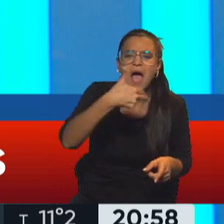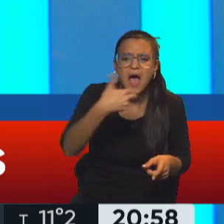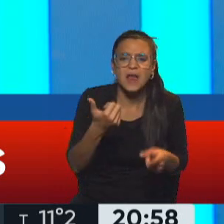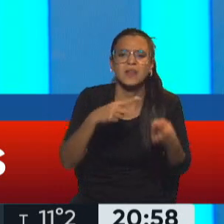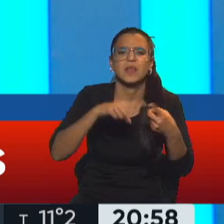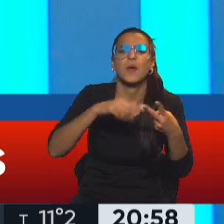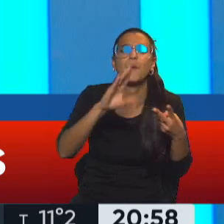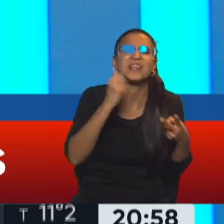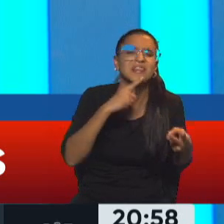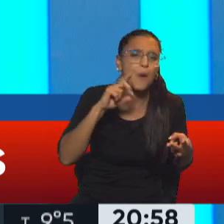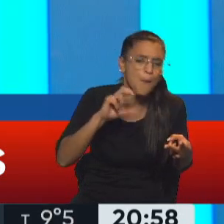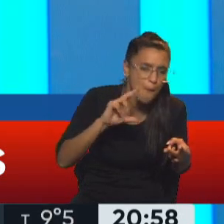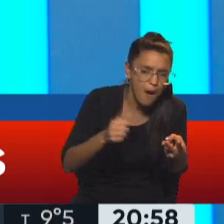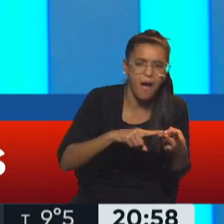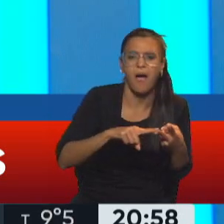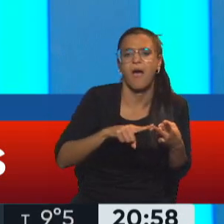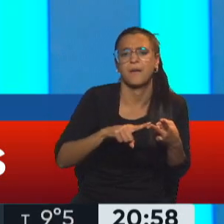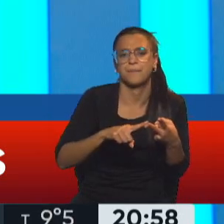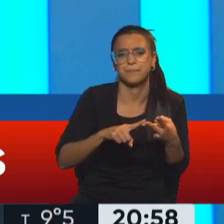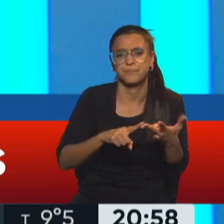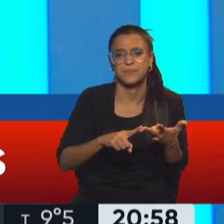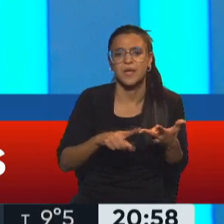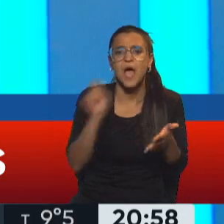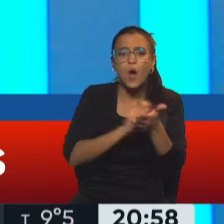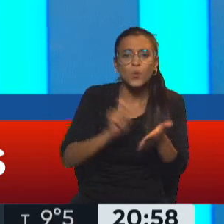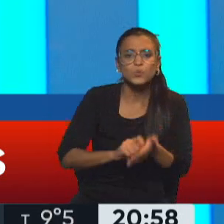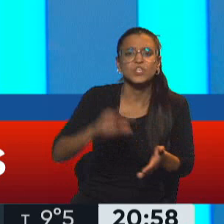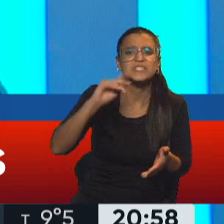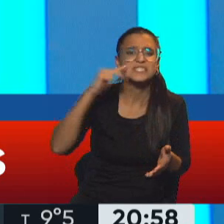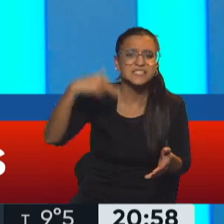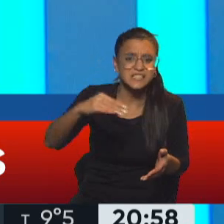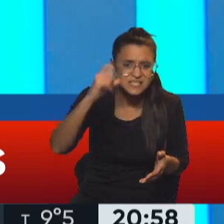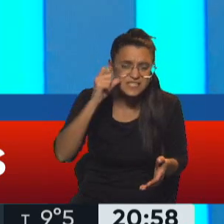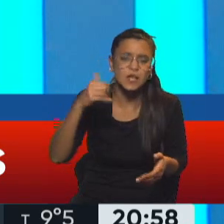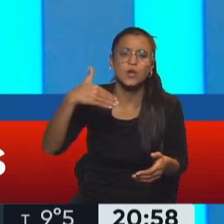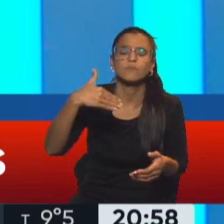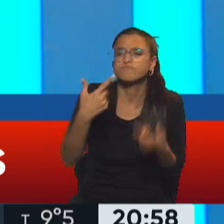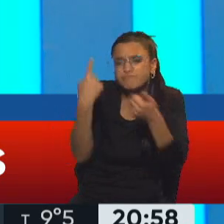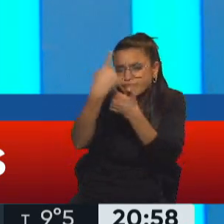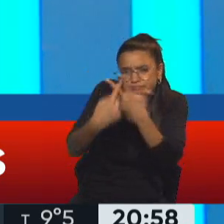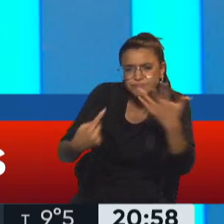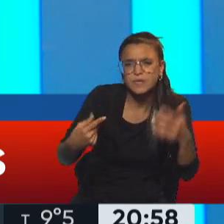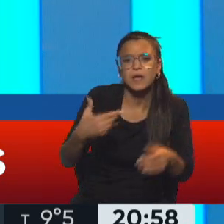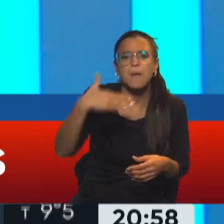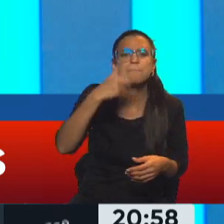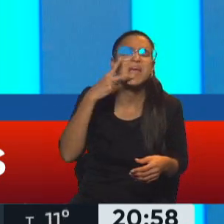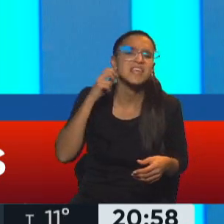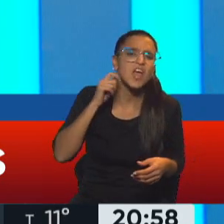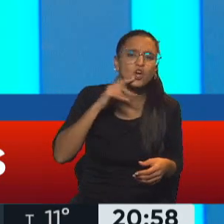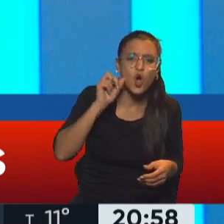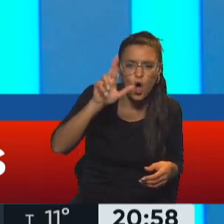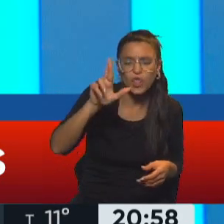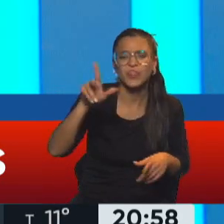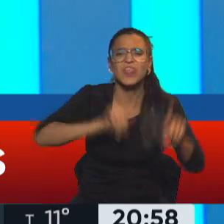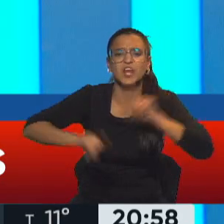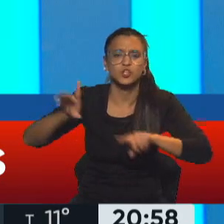Marina Estevatieva, al autor de La Chinchi del Baño, que es Mayakovsky, a Meyerhold, director de